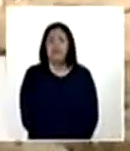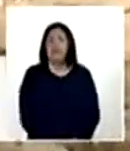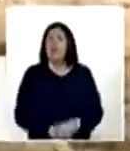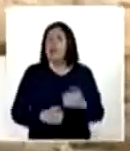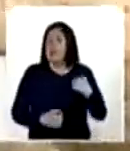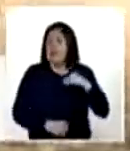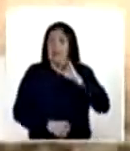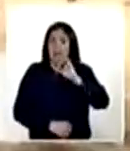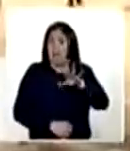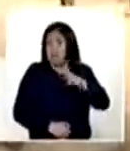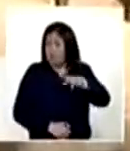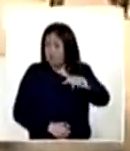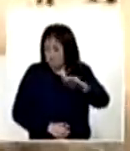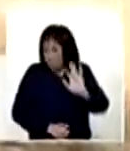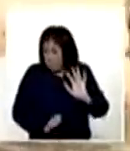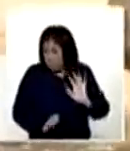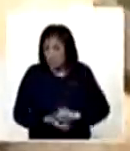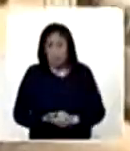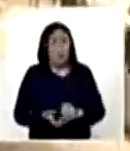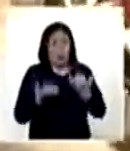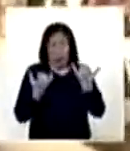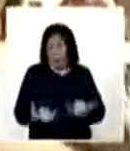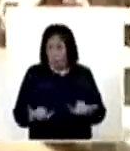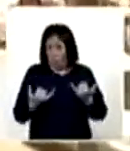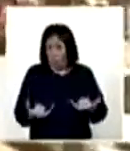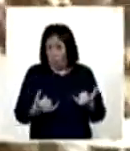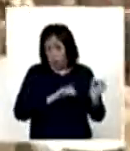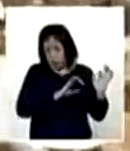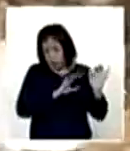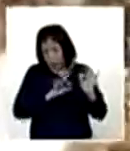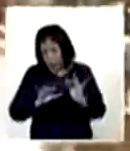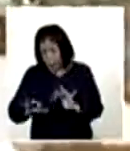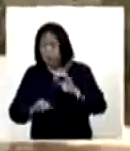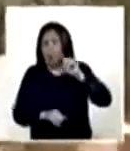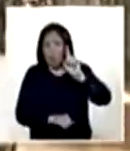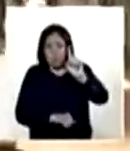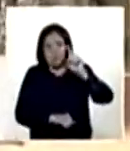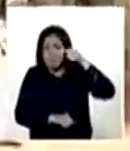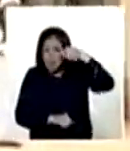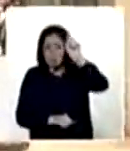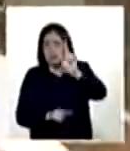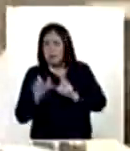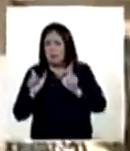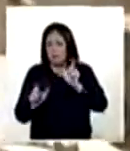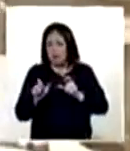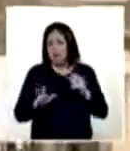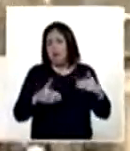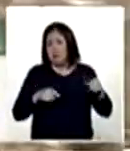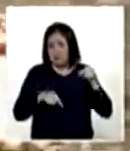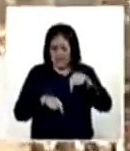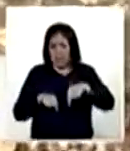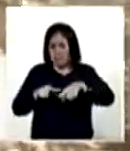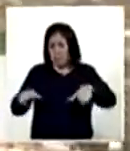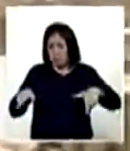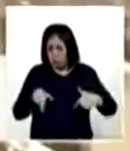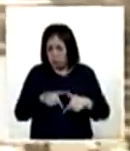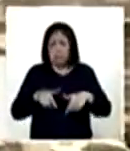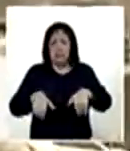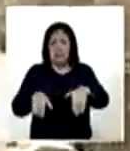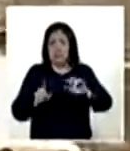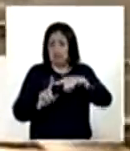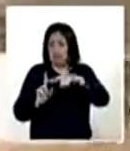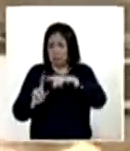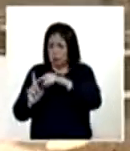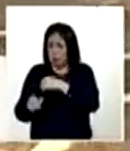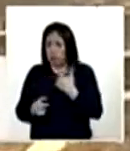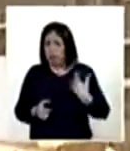que se calcula aproximadamente que hoy lleguen 1 millón de personas a este cementerio que es el